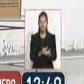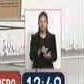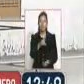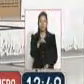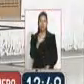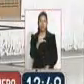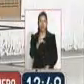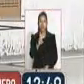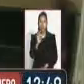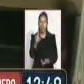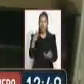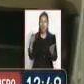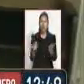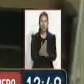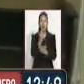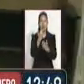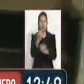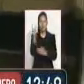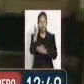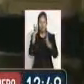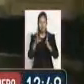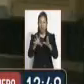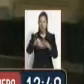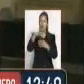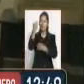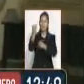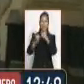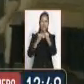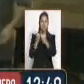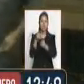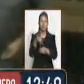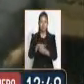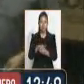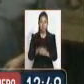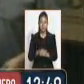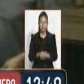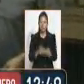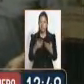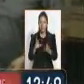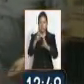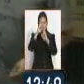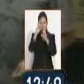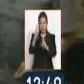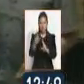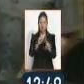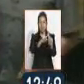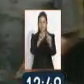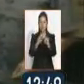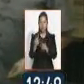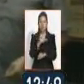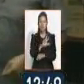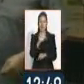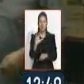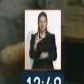120.169 nuevos votantes fuera de nuestras fronteras, datos que reflejan el cumplimiento del voto en 33